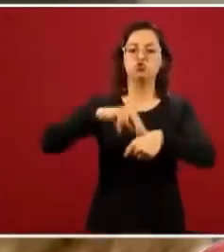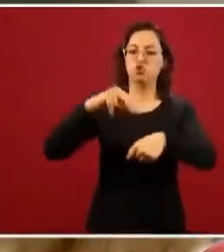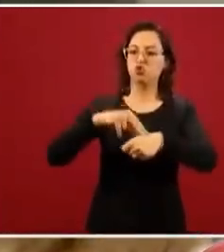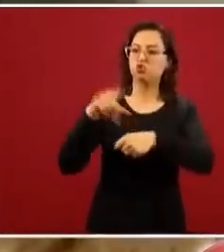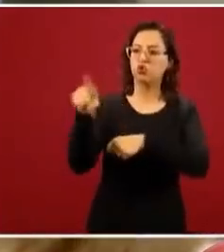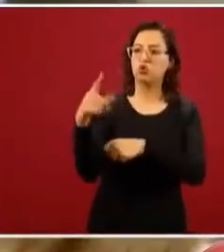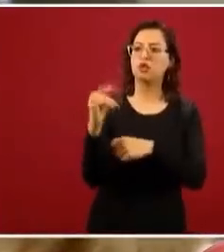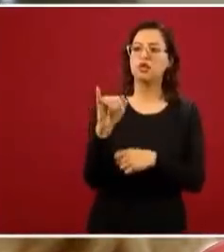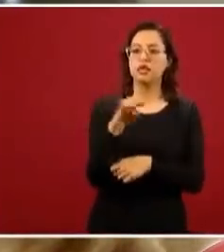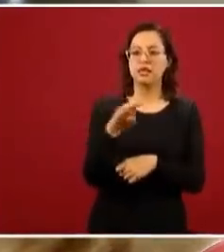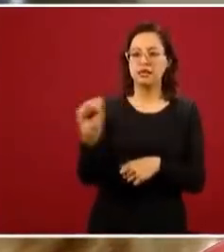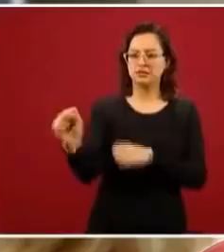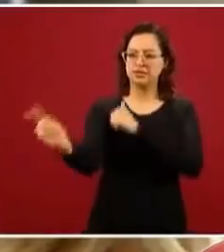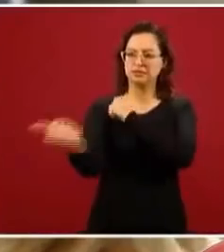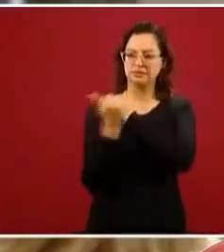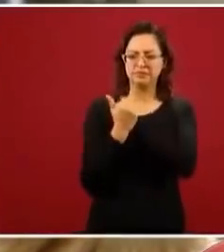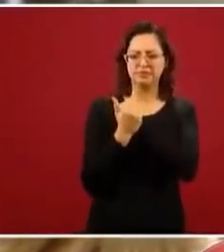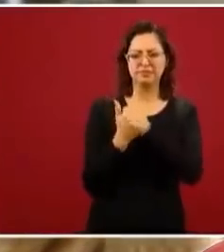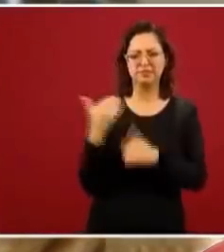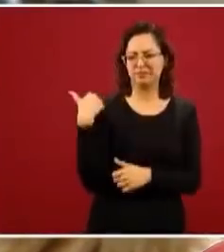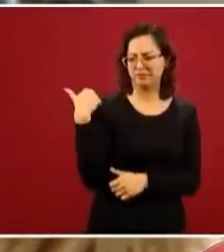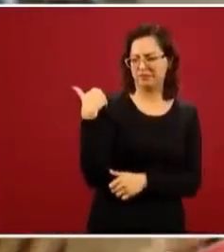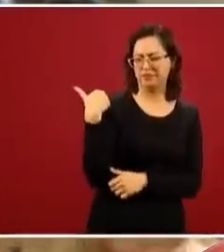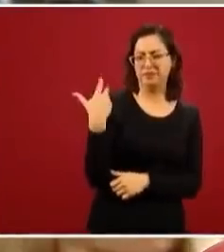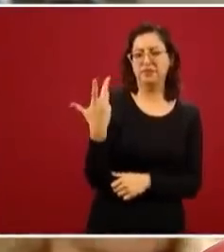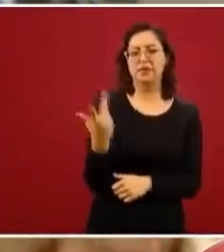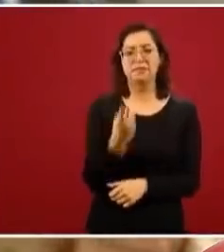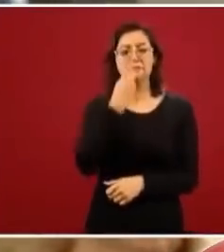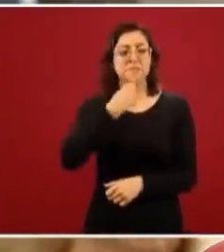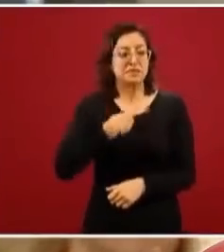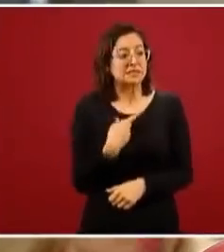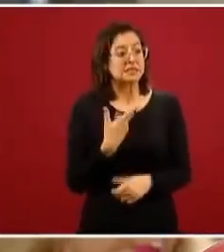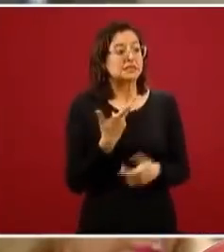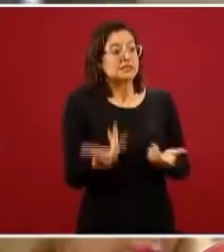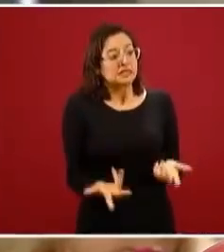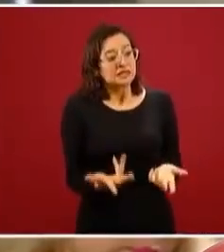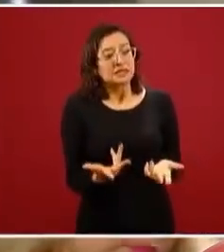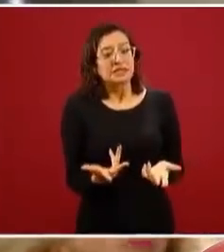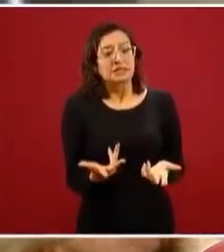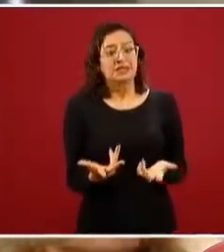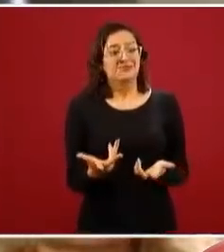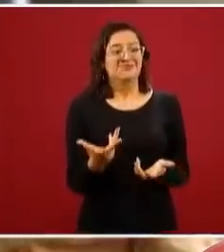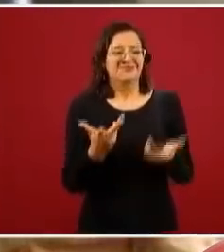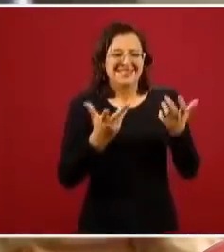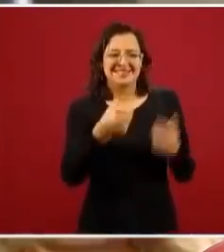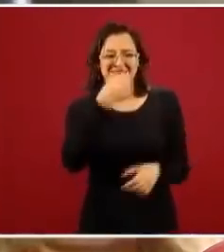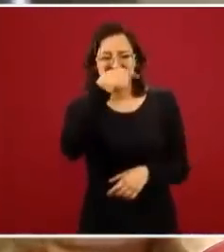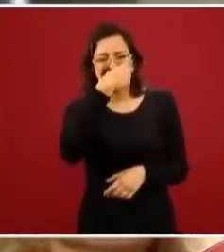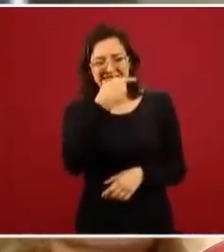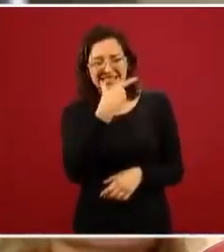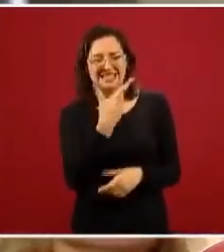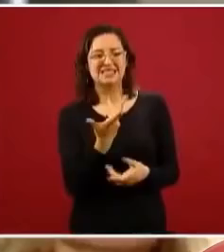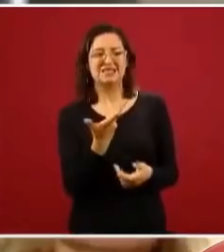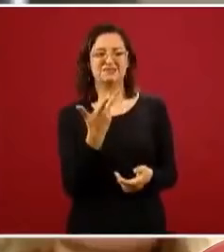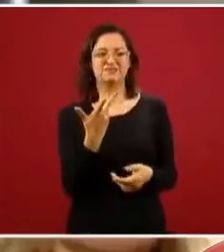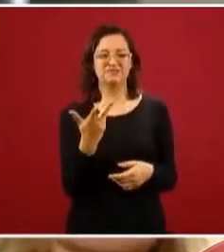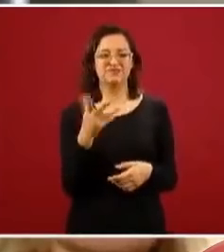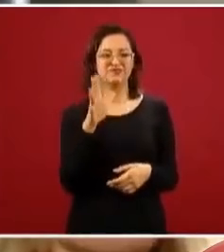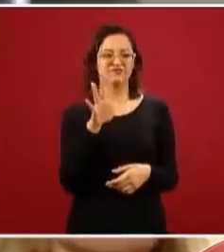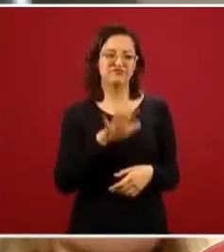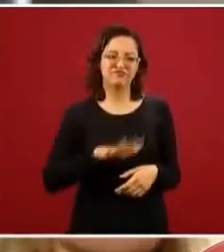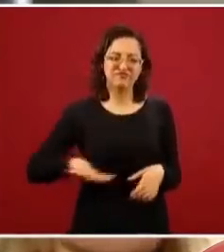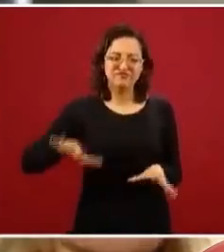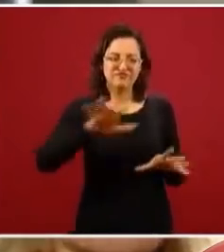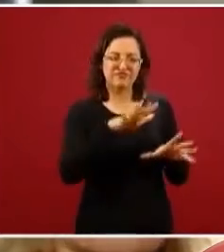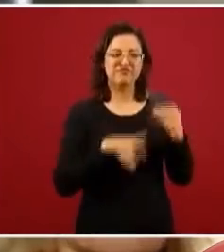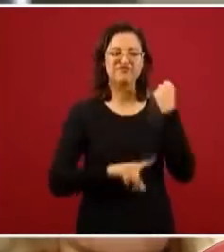de ahí del IMSS y me dice, ¿no? Que la situación de el abasto de medicamentos en Sonora